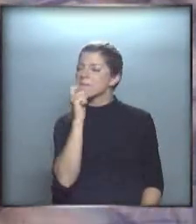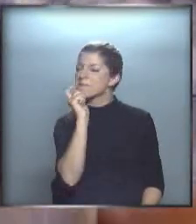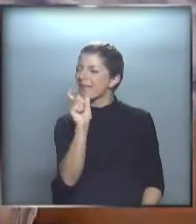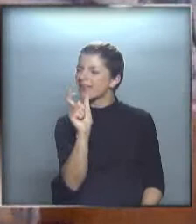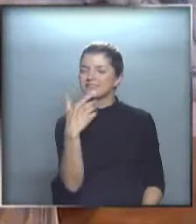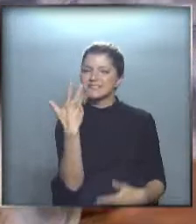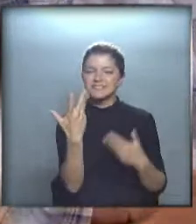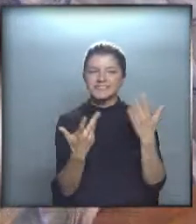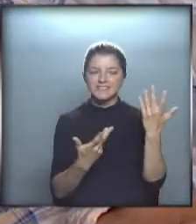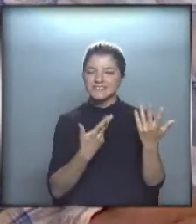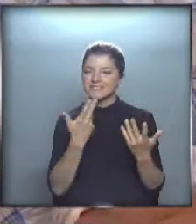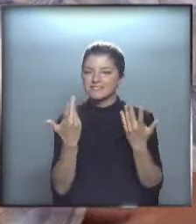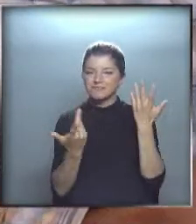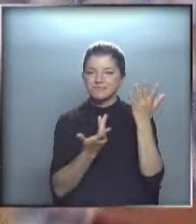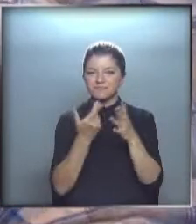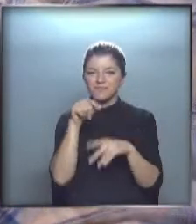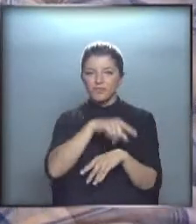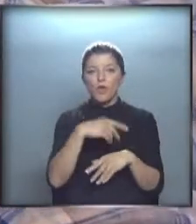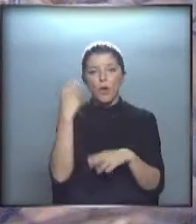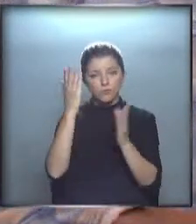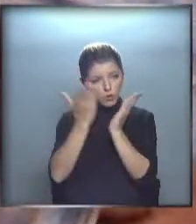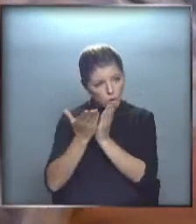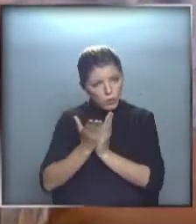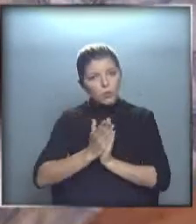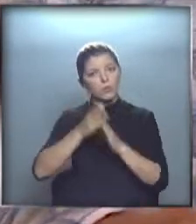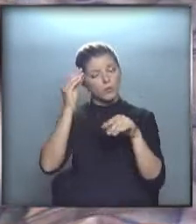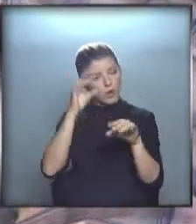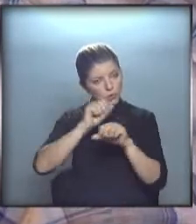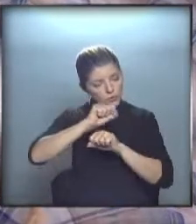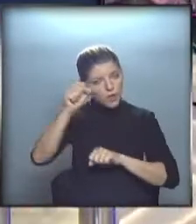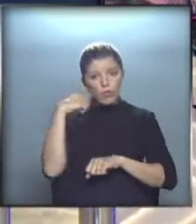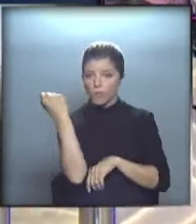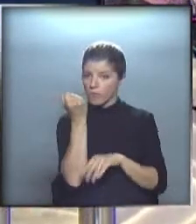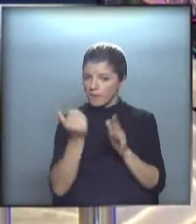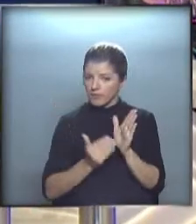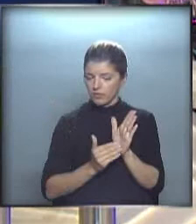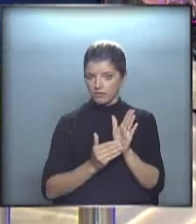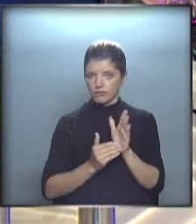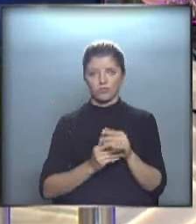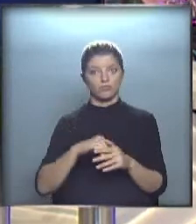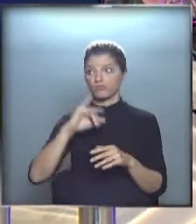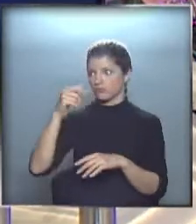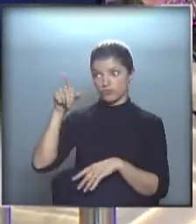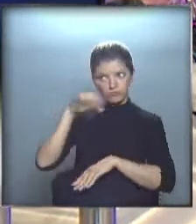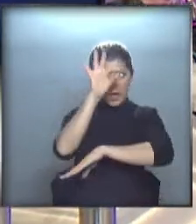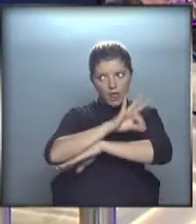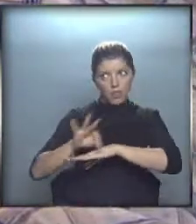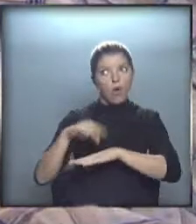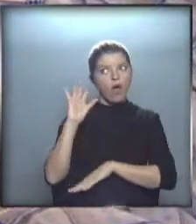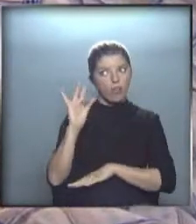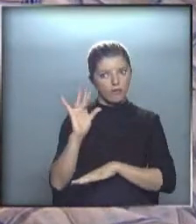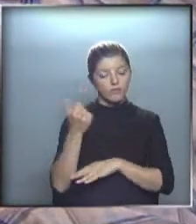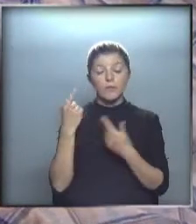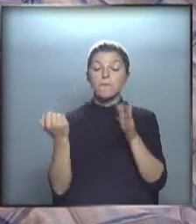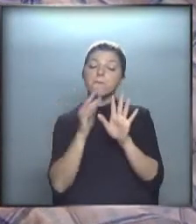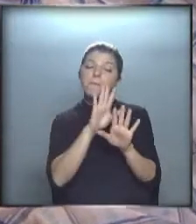Es... una carrera. Uh-huh. Una carrera importante. Sí, claro. Arquitectura hay que meterle también. Pero primero quiero